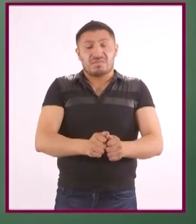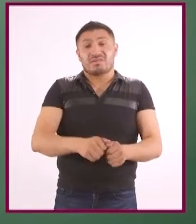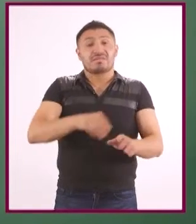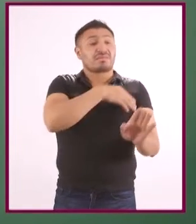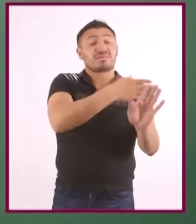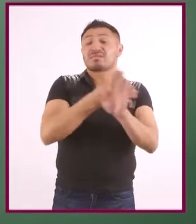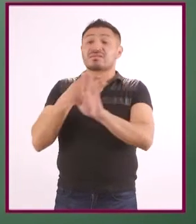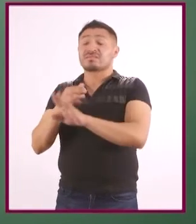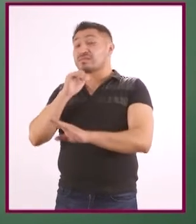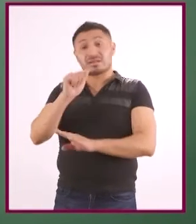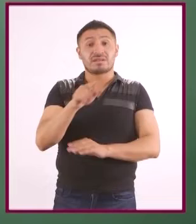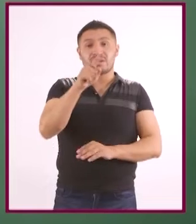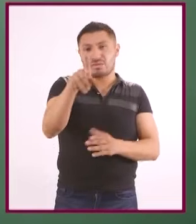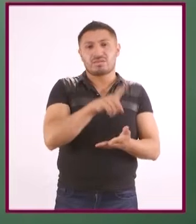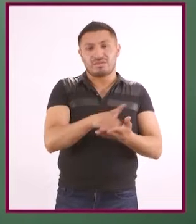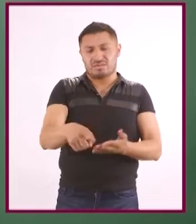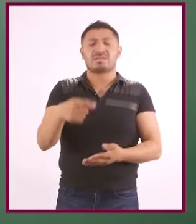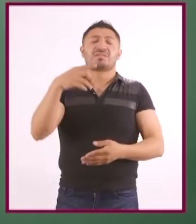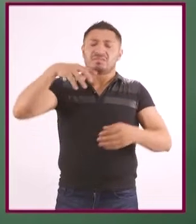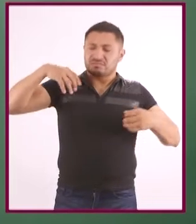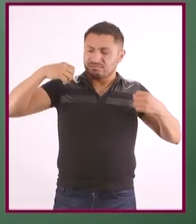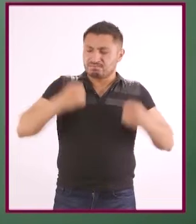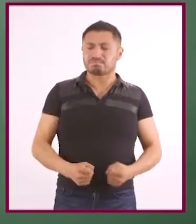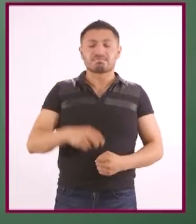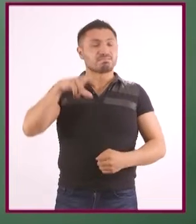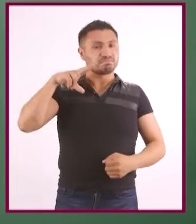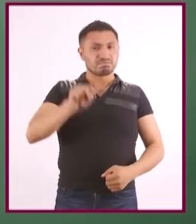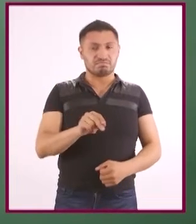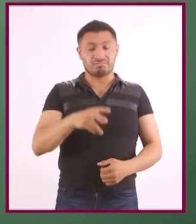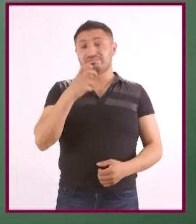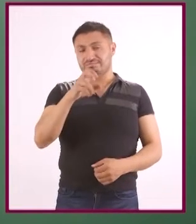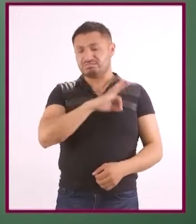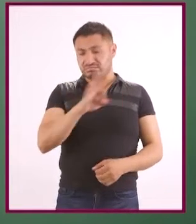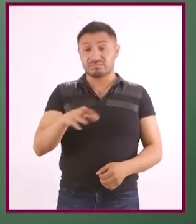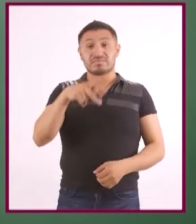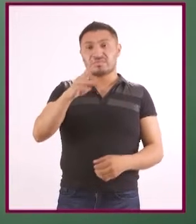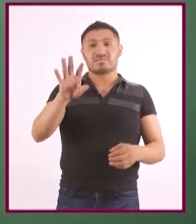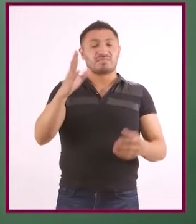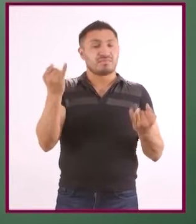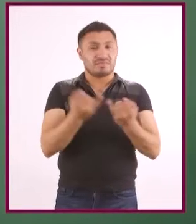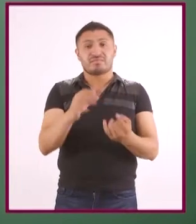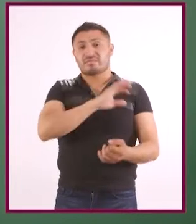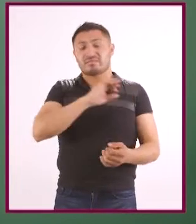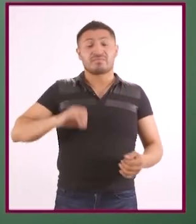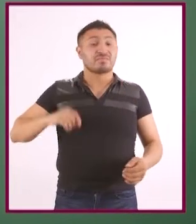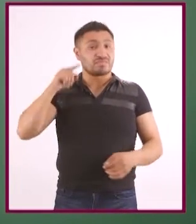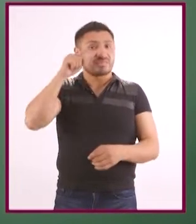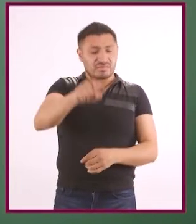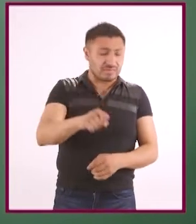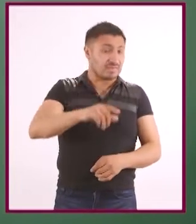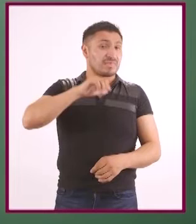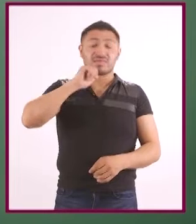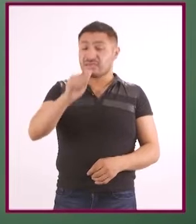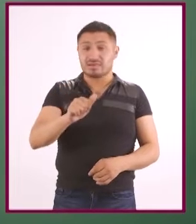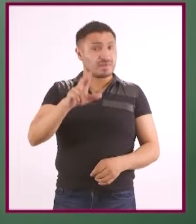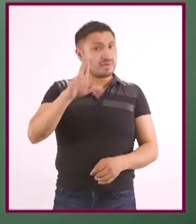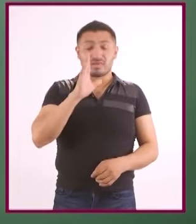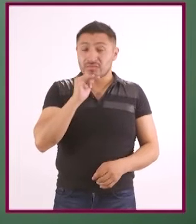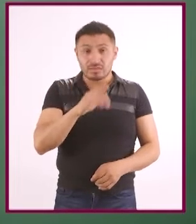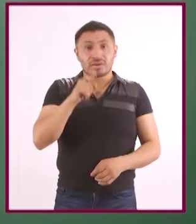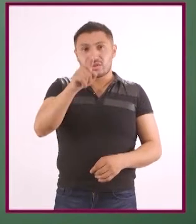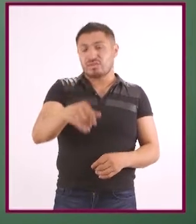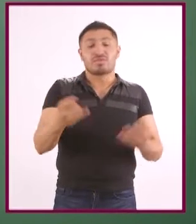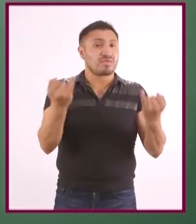persona, estás en todo tu derecho a aferrarte a lo que crees. Pero así como no pueden obligarte a hacer algo que crees que es incorrecto, no